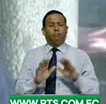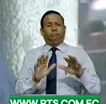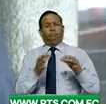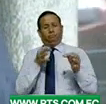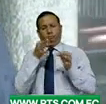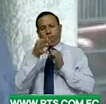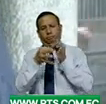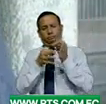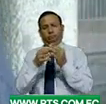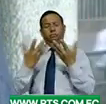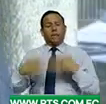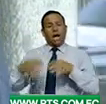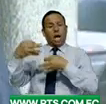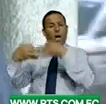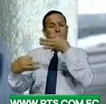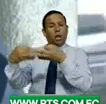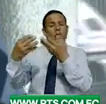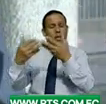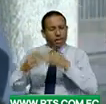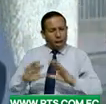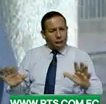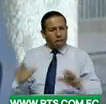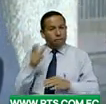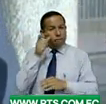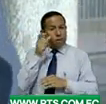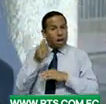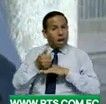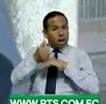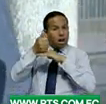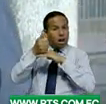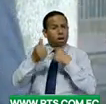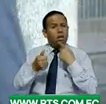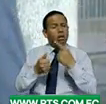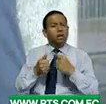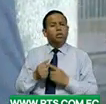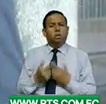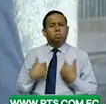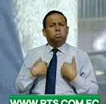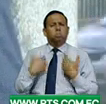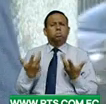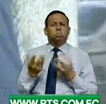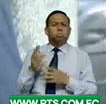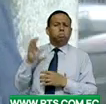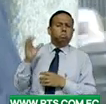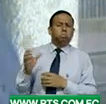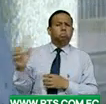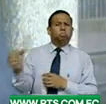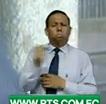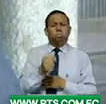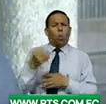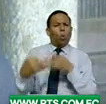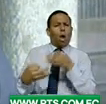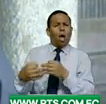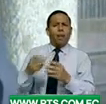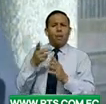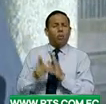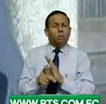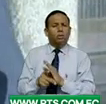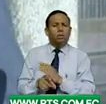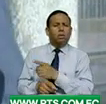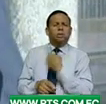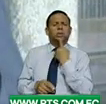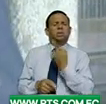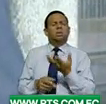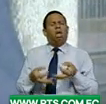audiencia. La fiscalía dijo que la recusación era un mecanismo para dilatar los procesos. Pero la fiscalía